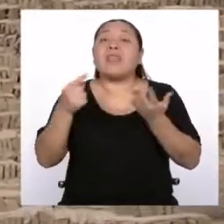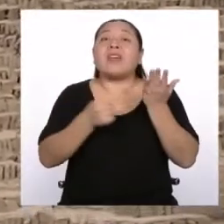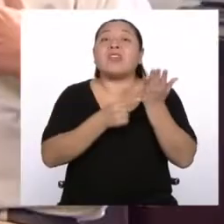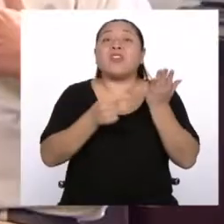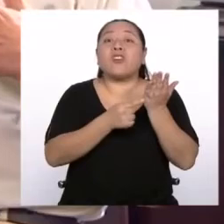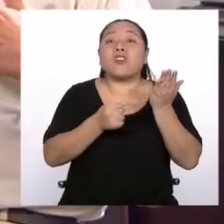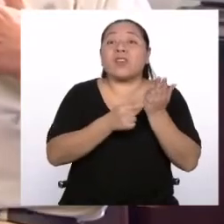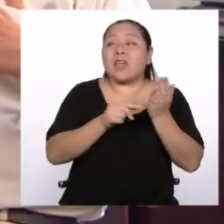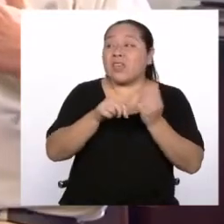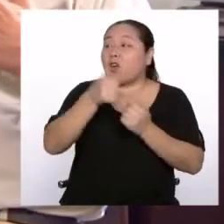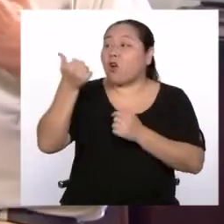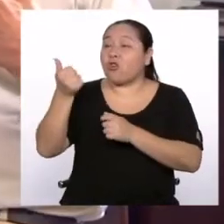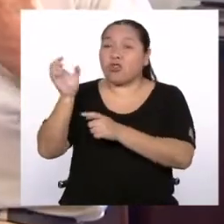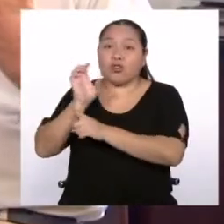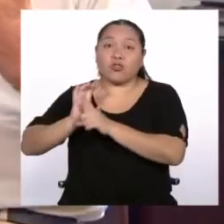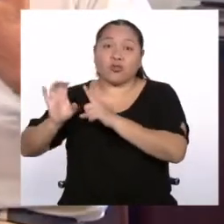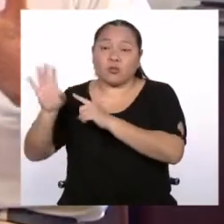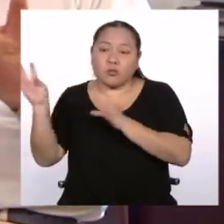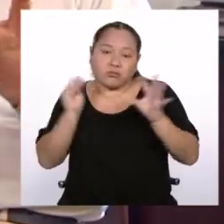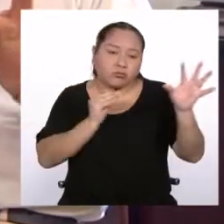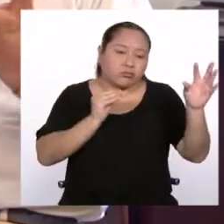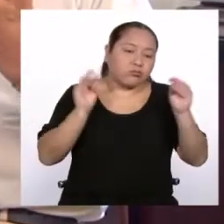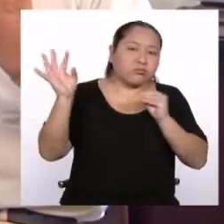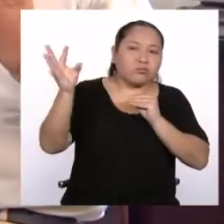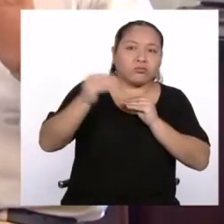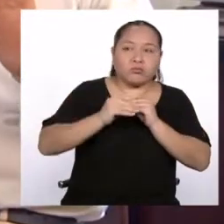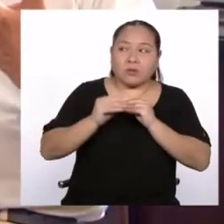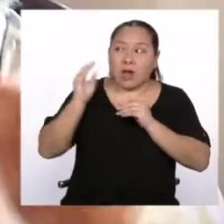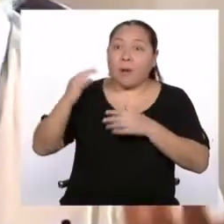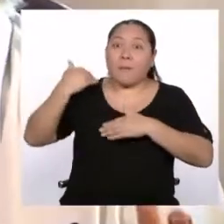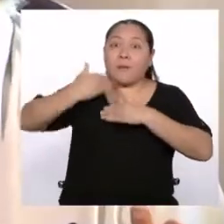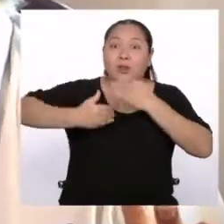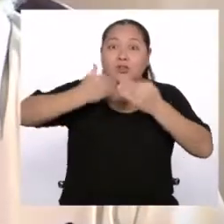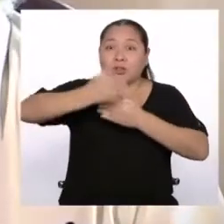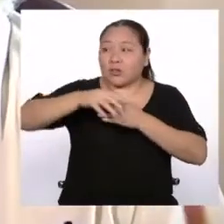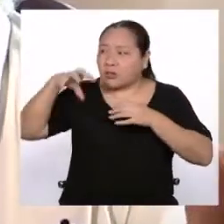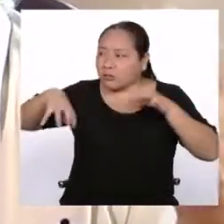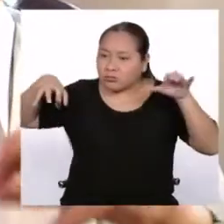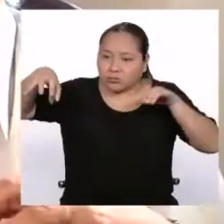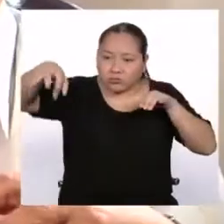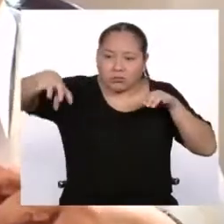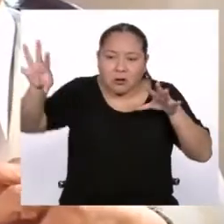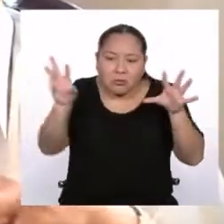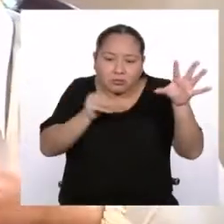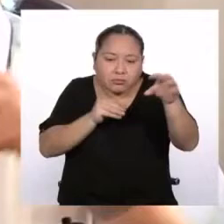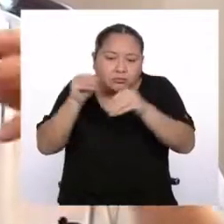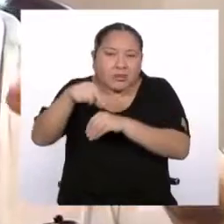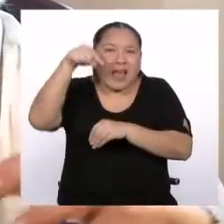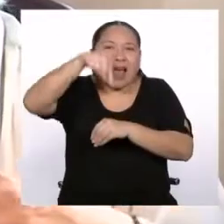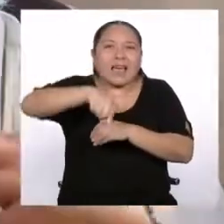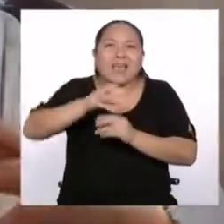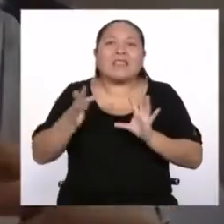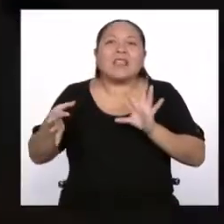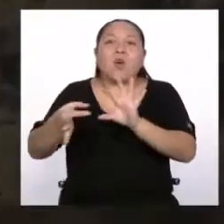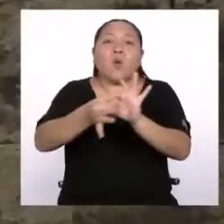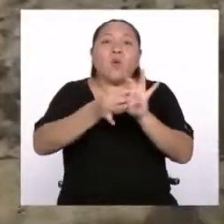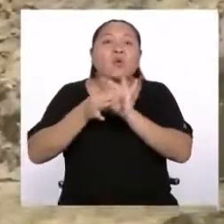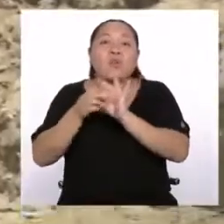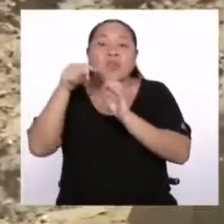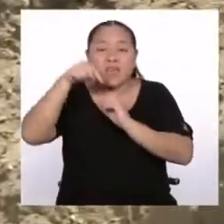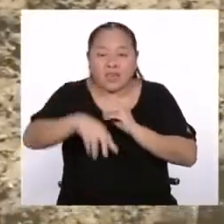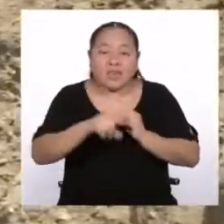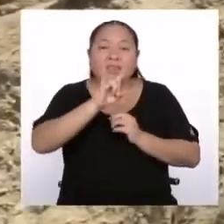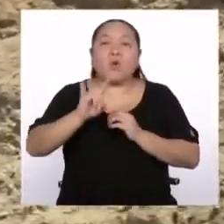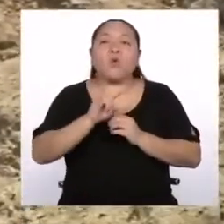tecnológicas y los procesos de urbanismo que se dan en todas partes y se juntan acá y se procesan.